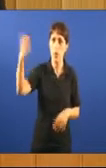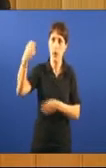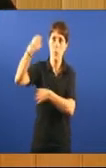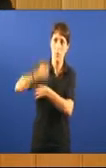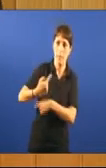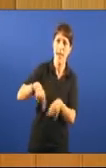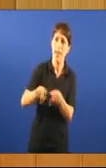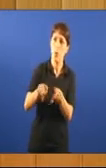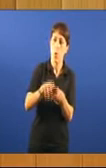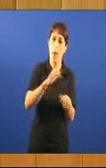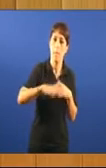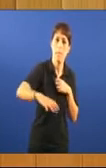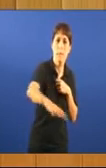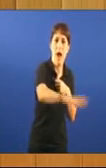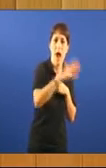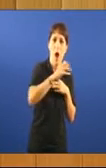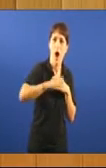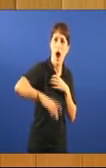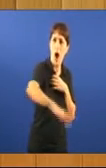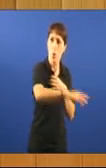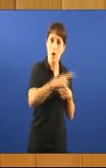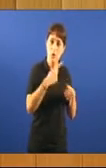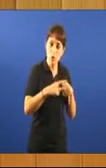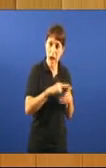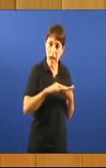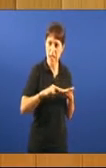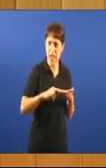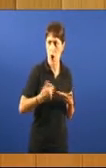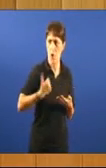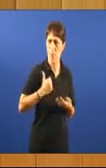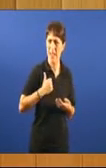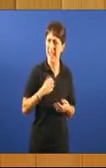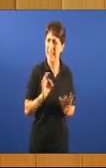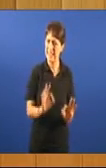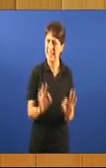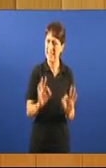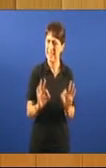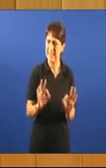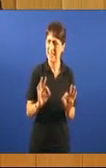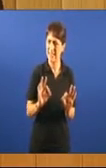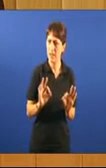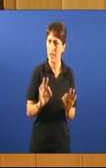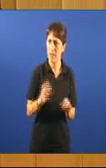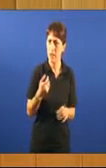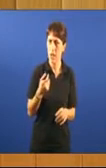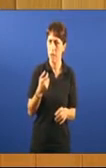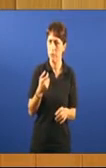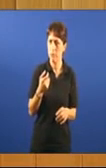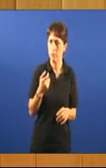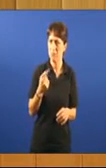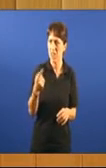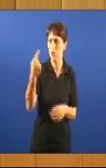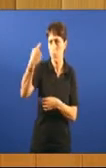rías sobre as que a Xunta de Galiza ten competencias exclusivas, pero prefire ser obediente a Bruselas antes